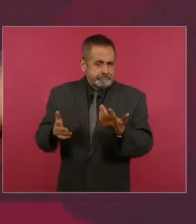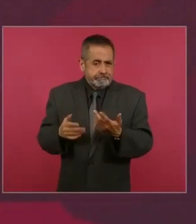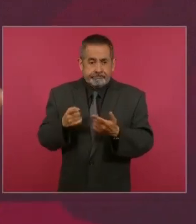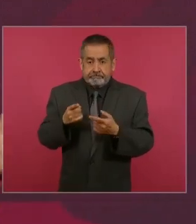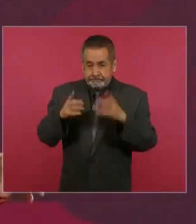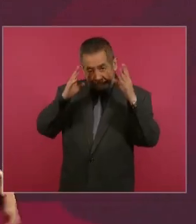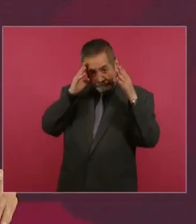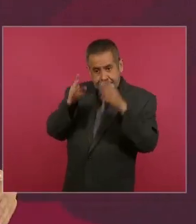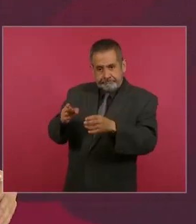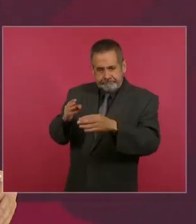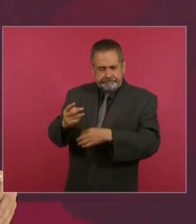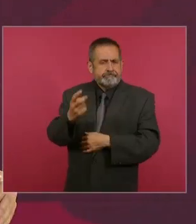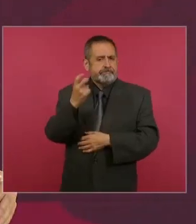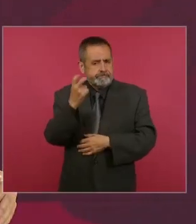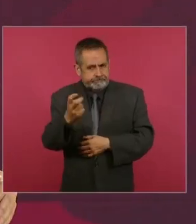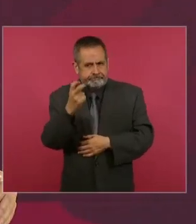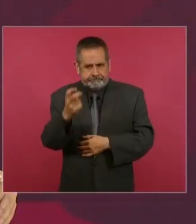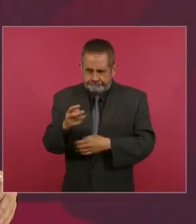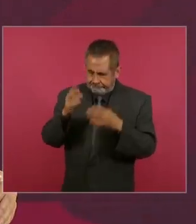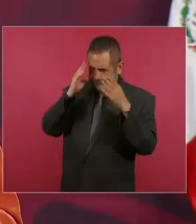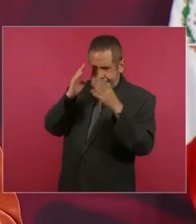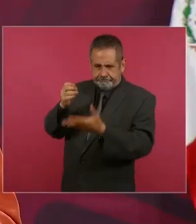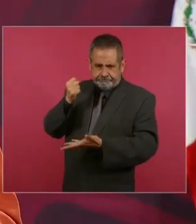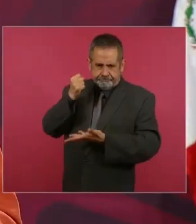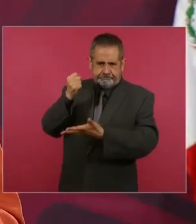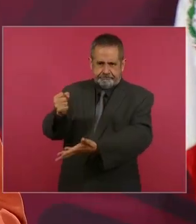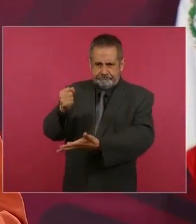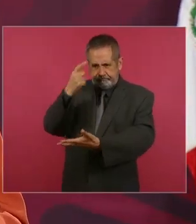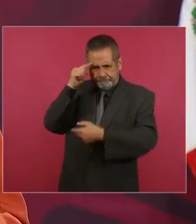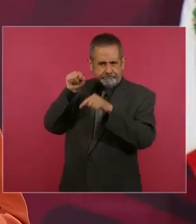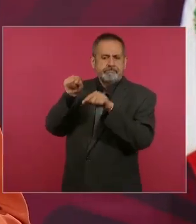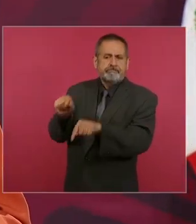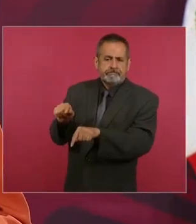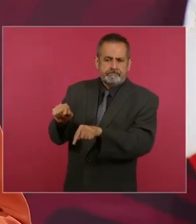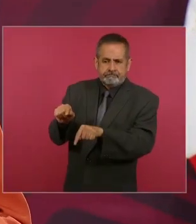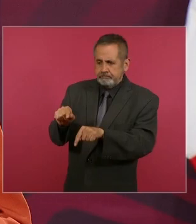hacia allá está orientado el presupuesto. Es un